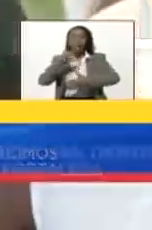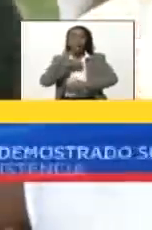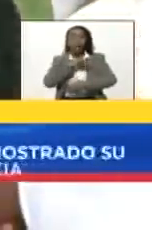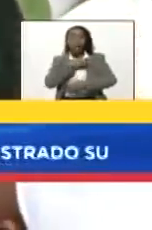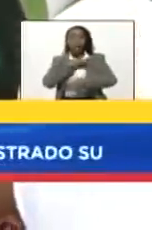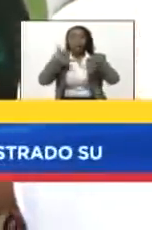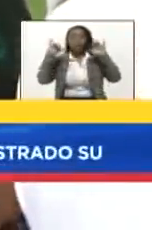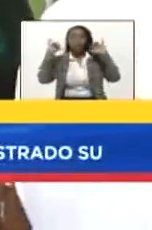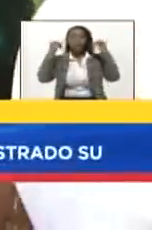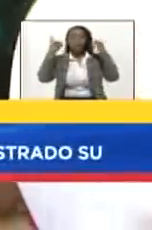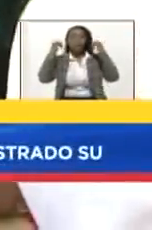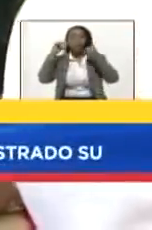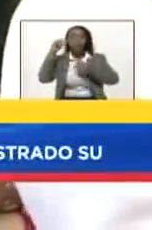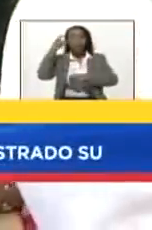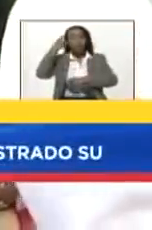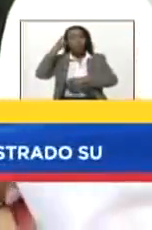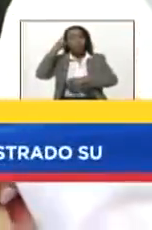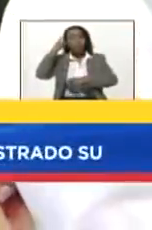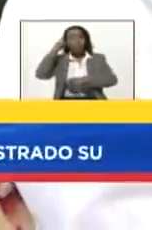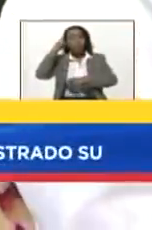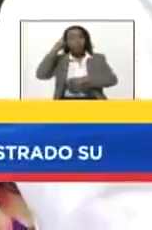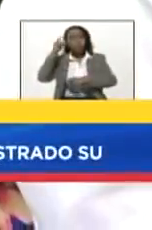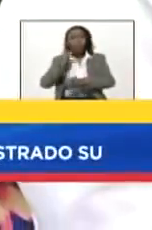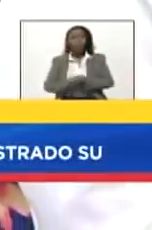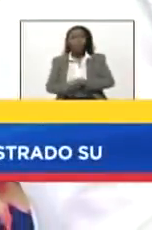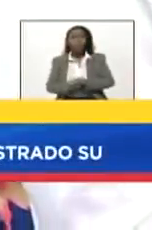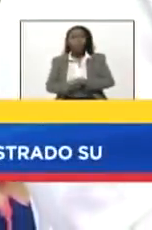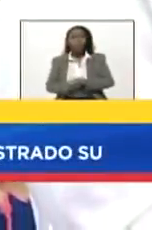estamos conmemorando